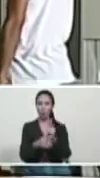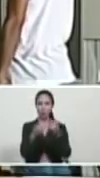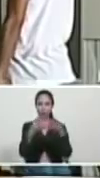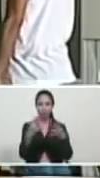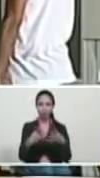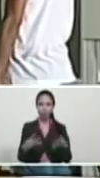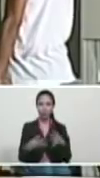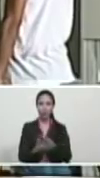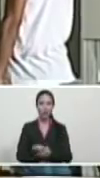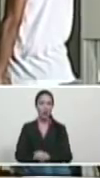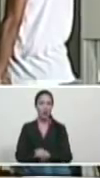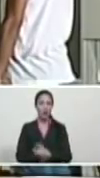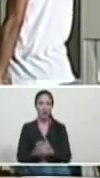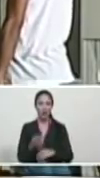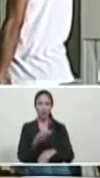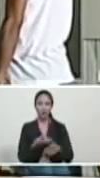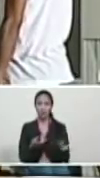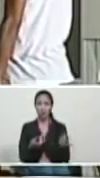¿cómo se puede calificar?